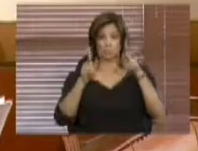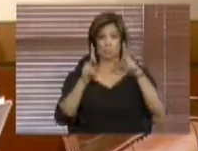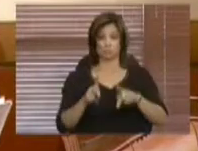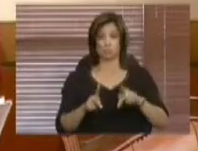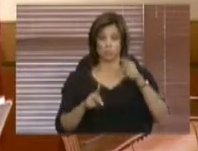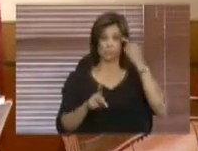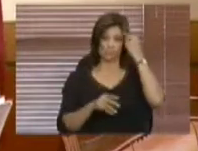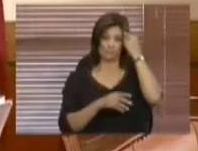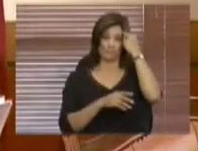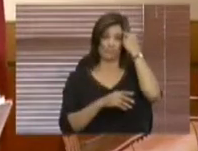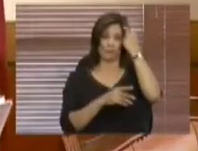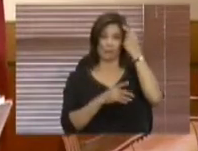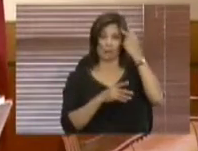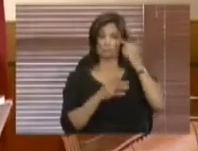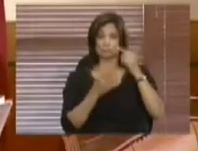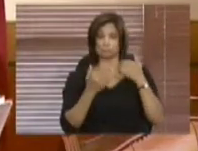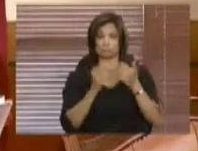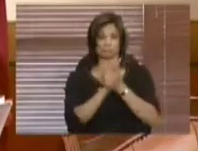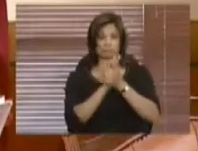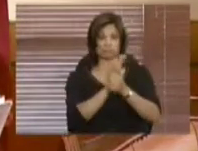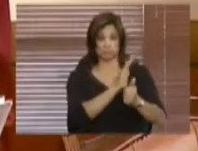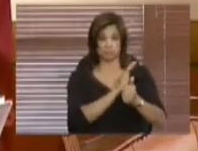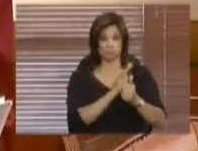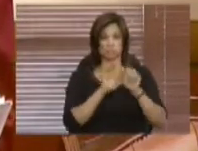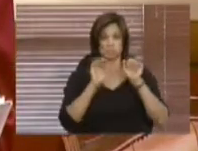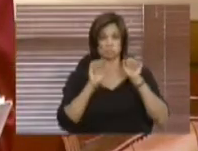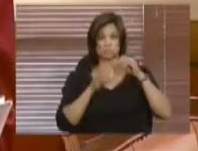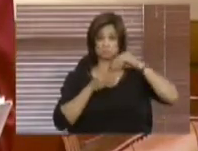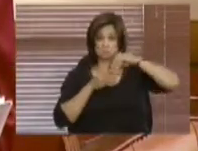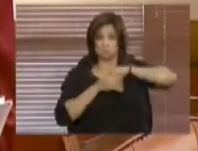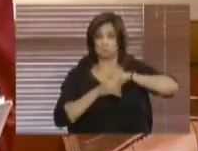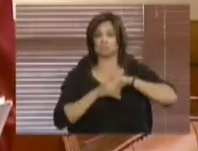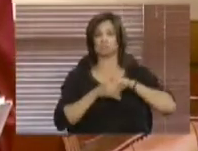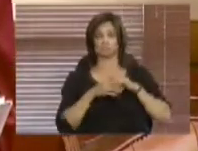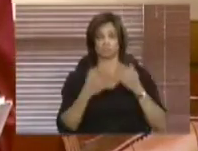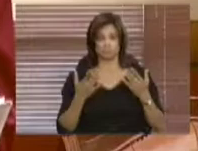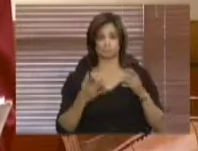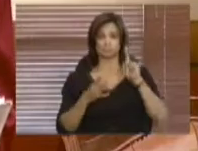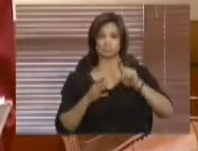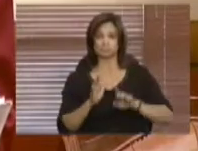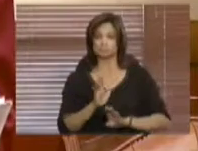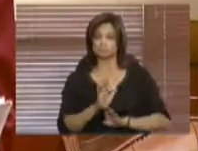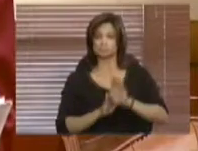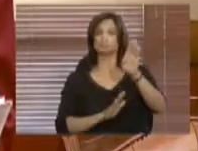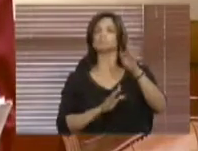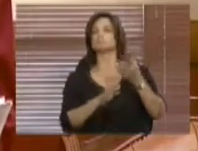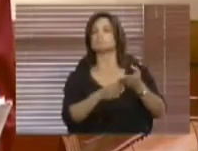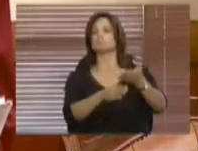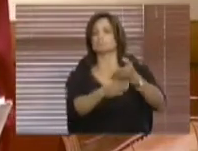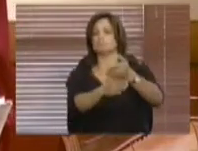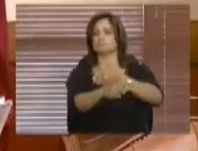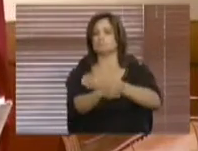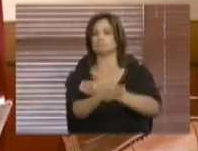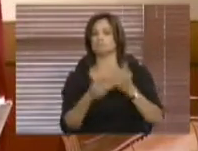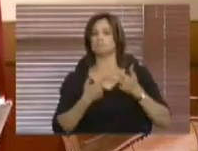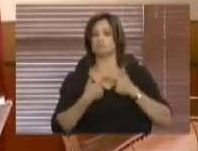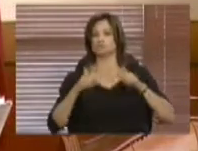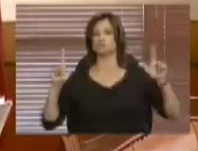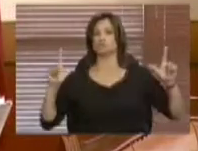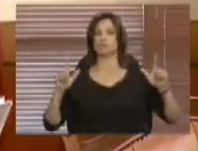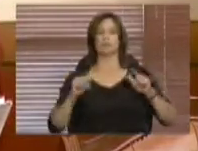racionales dotados de potencialidades que habrán de desarrollar libremente, sin